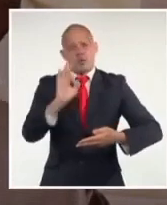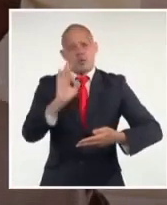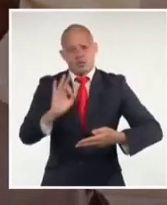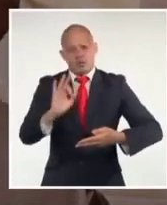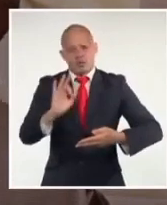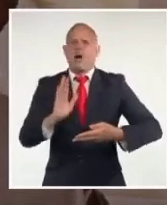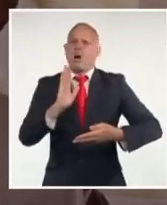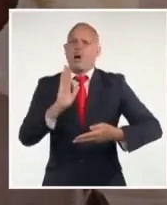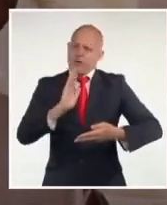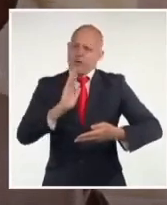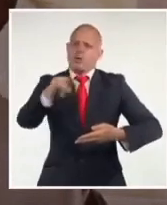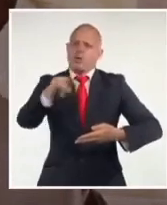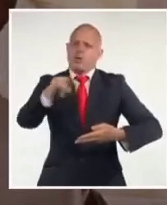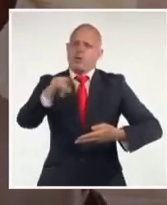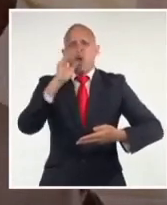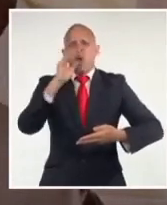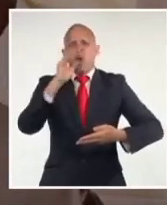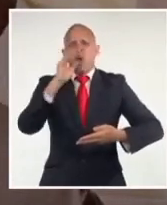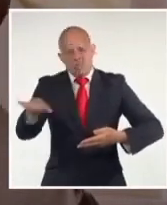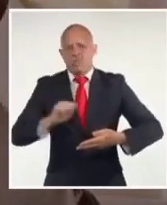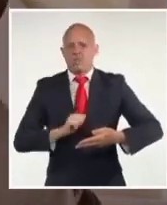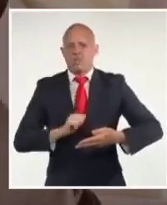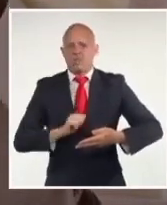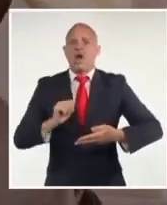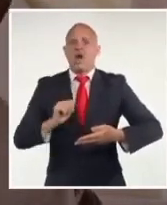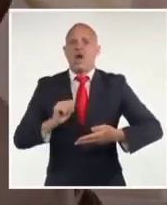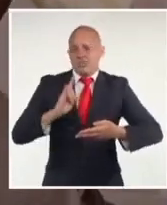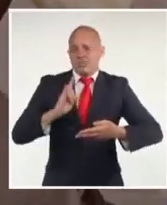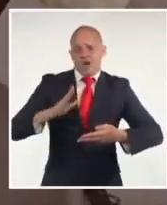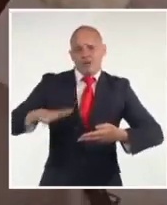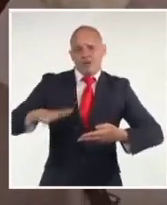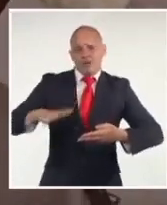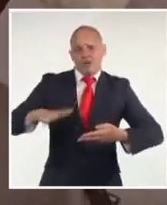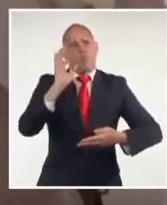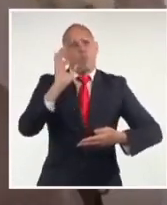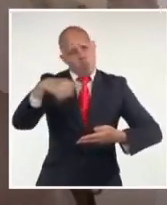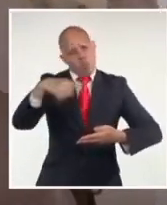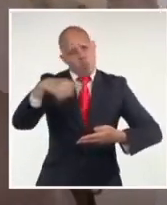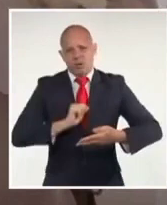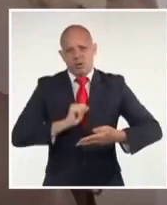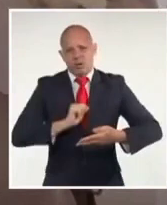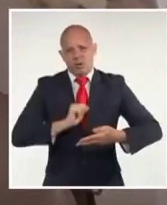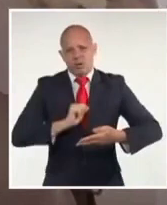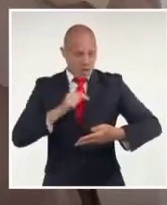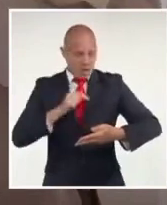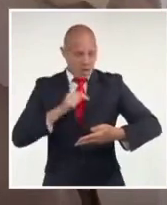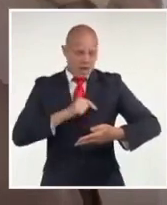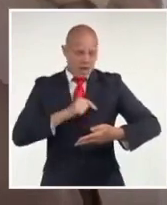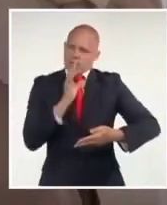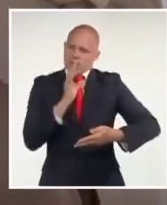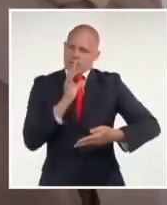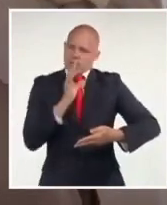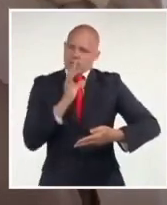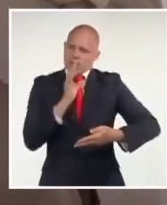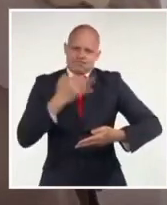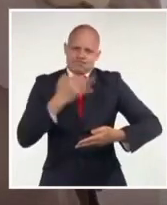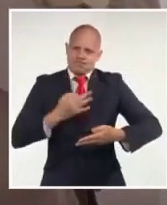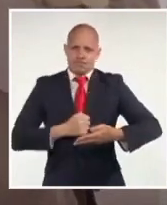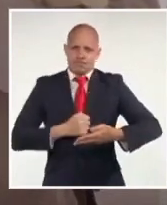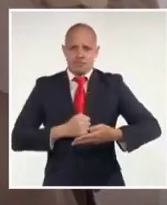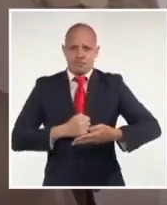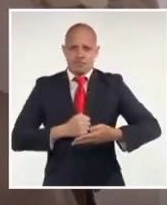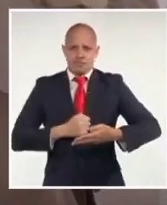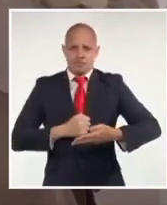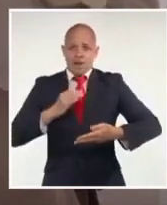a sus niños, que cuiden a sus bebés, que no hay nada más grande que la familia, que no hay nada